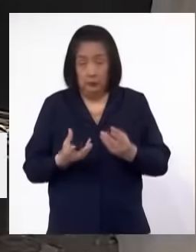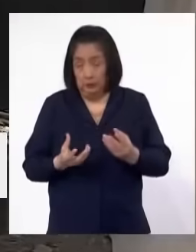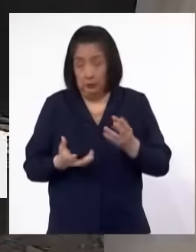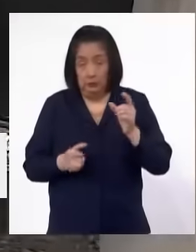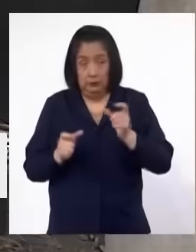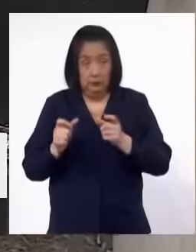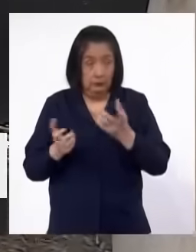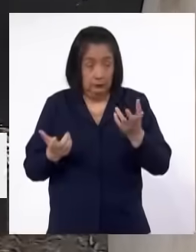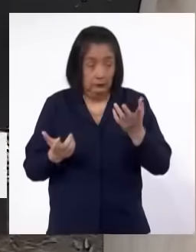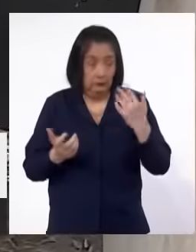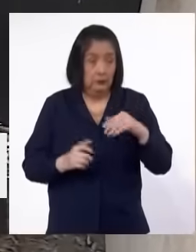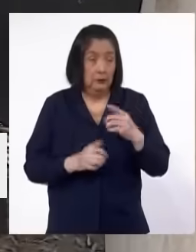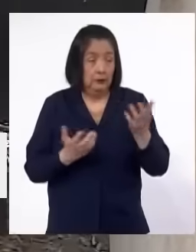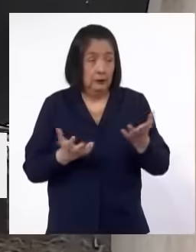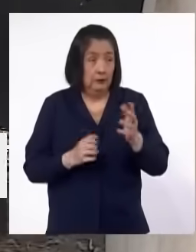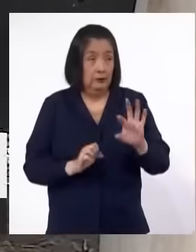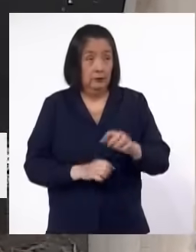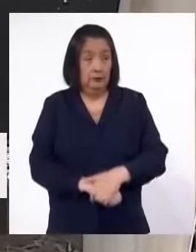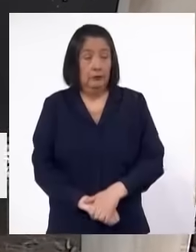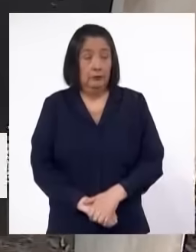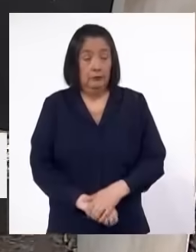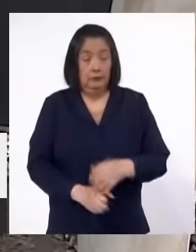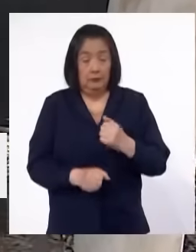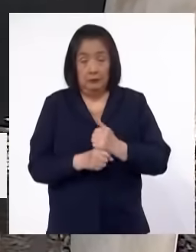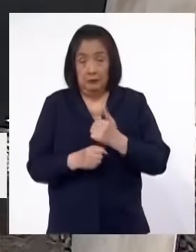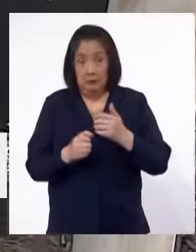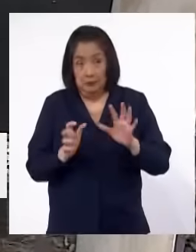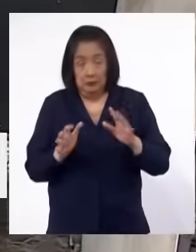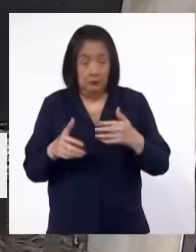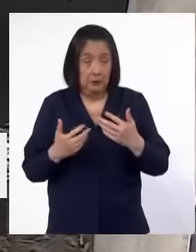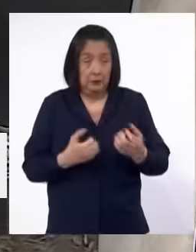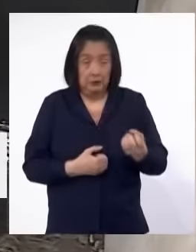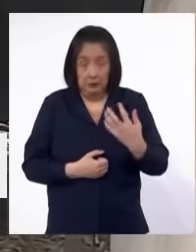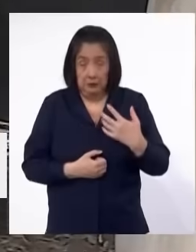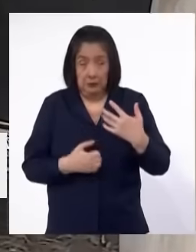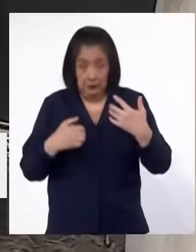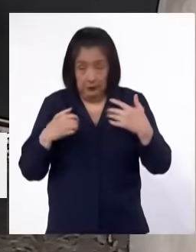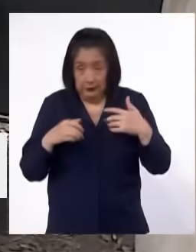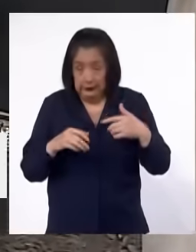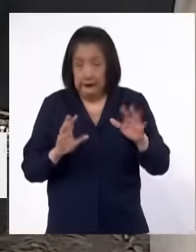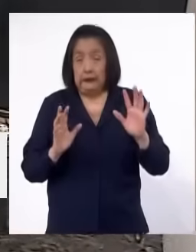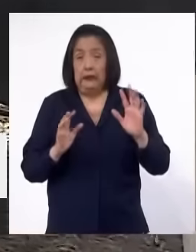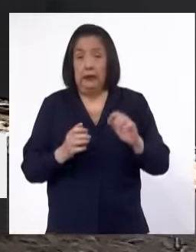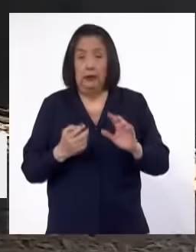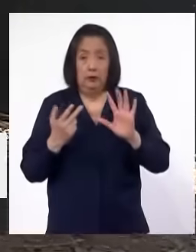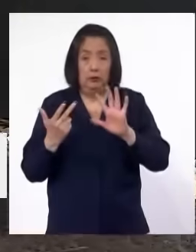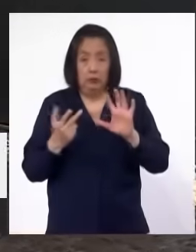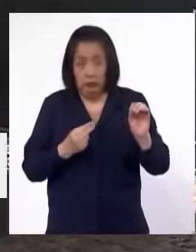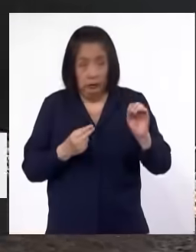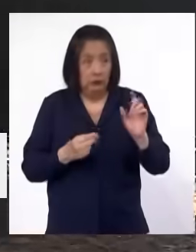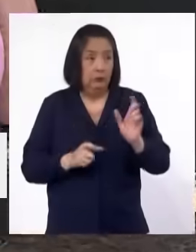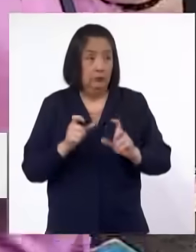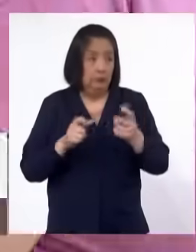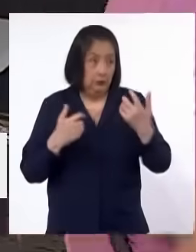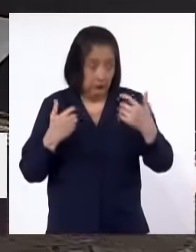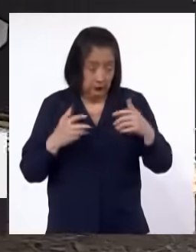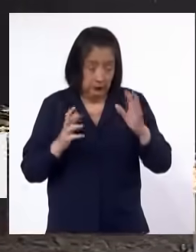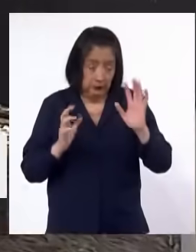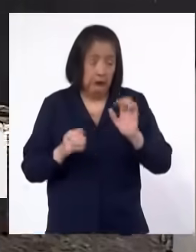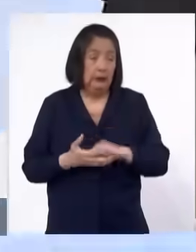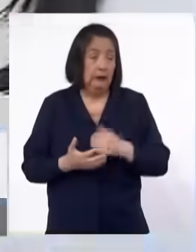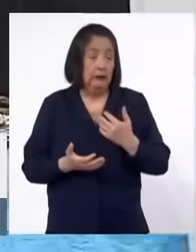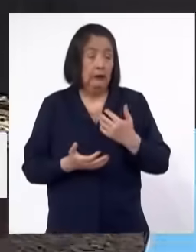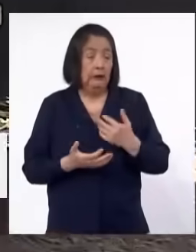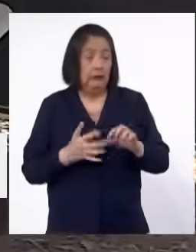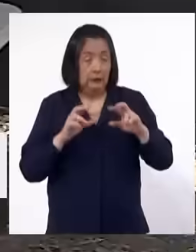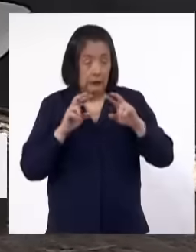médico. Empieza acá, ¿no? Se está trabajando como puede. Nos están contando que ya se han tomado 80 pruebas para descartar si las personas tienen